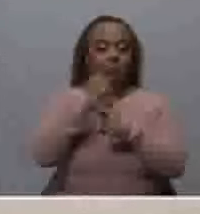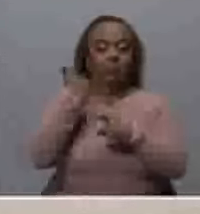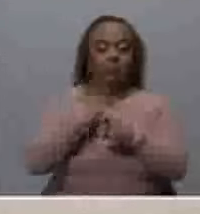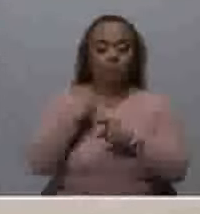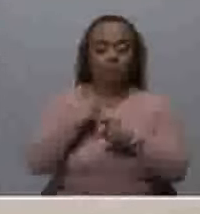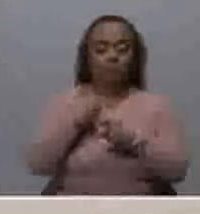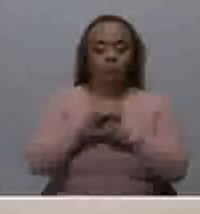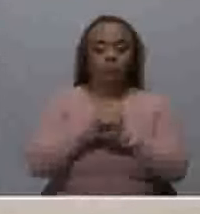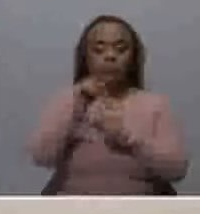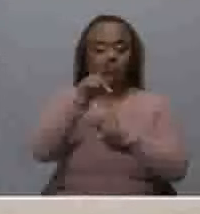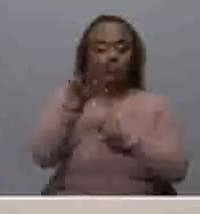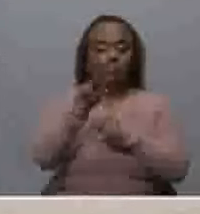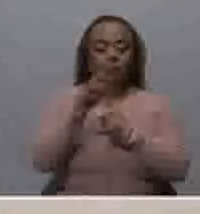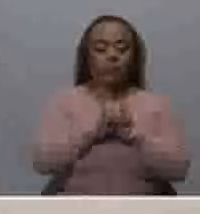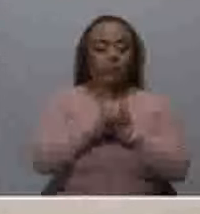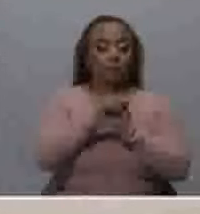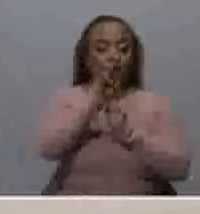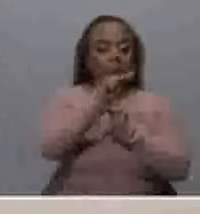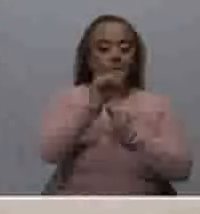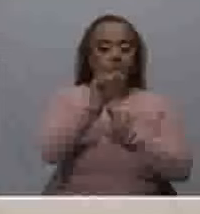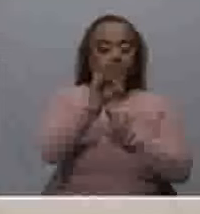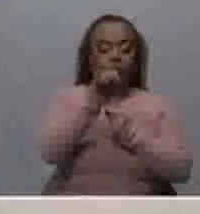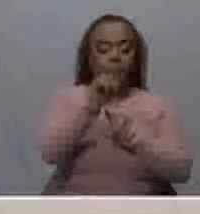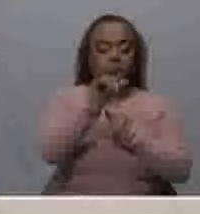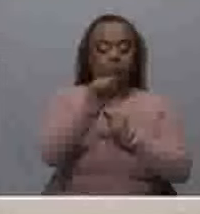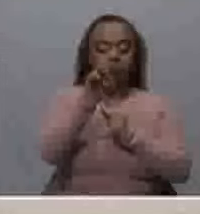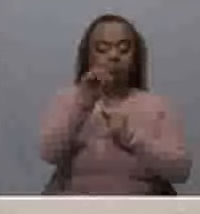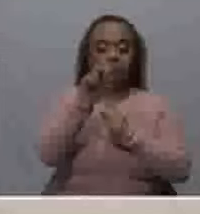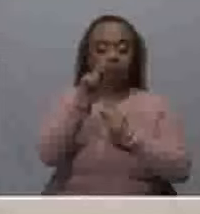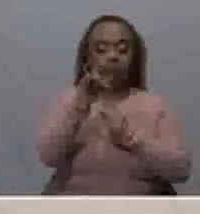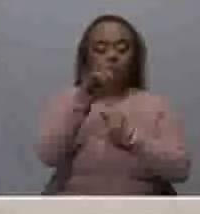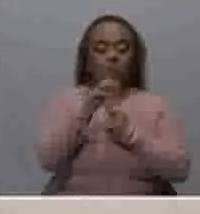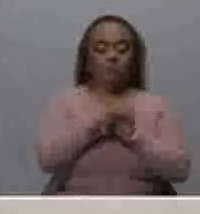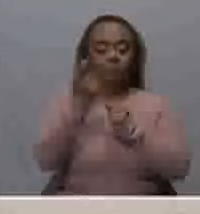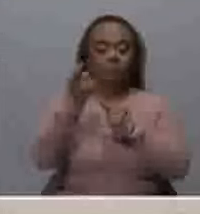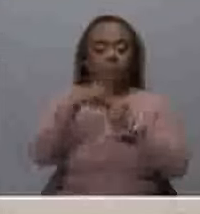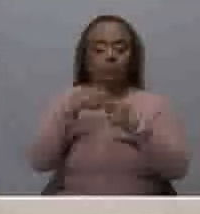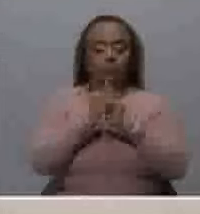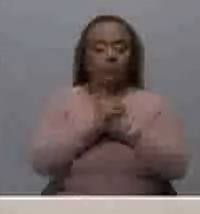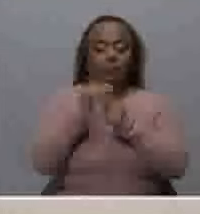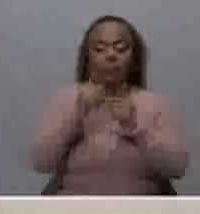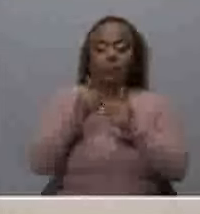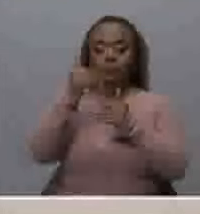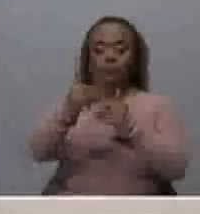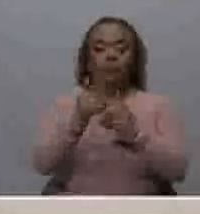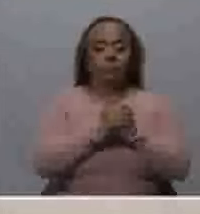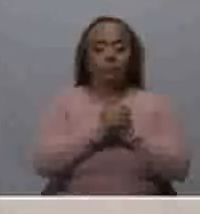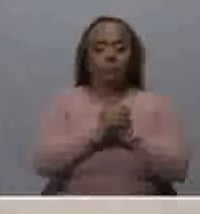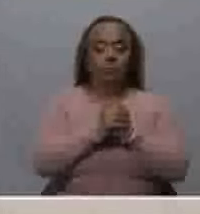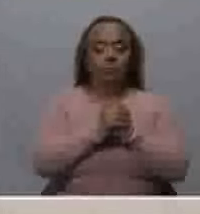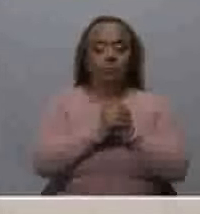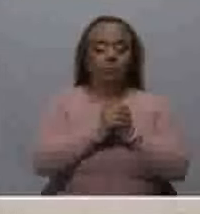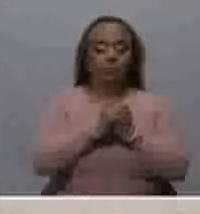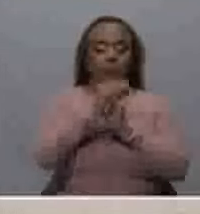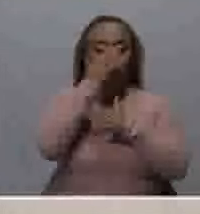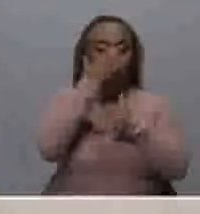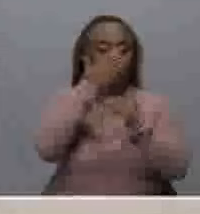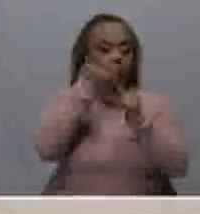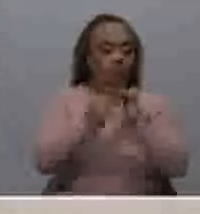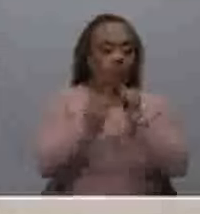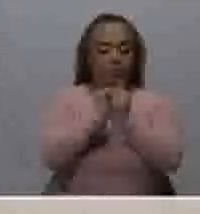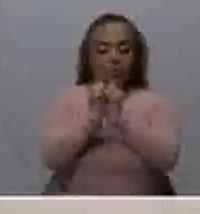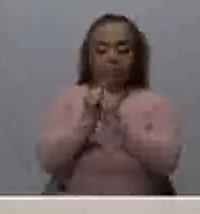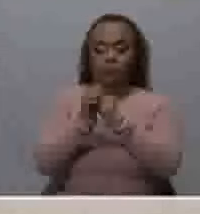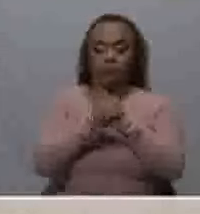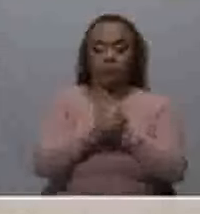Matías Guanchop va a estar acá en esta concentración como sparring, se va a unir después de que termine un torneo que está